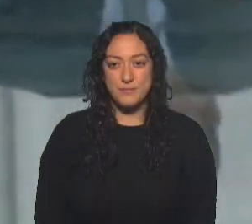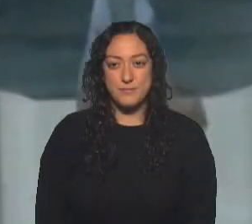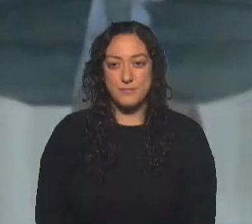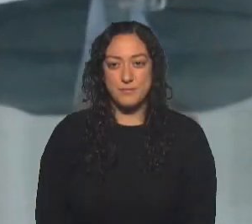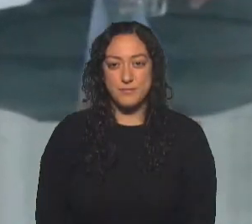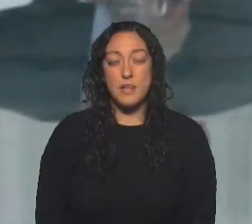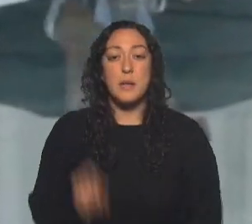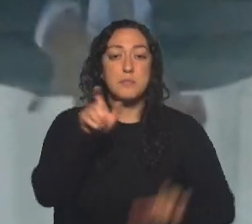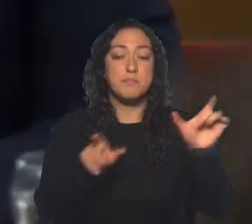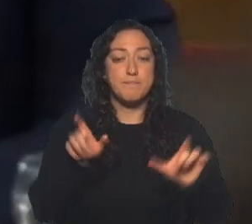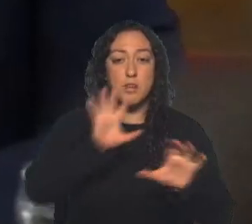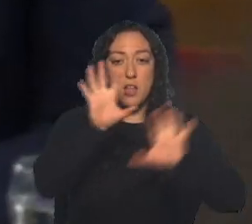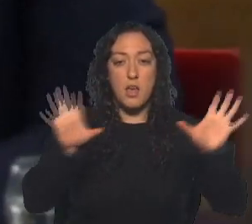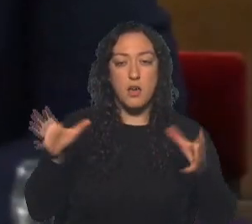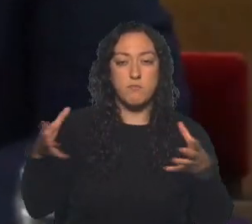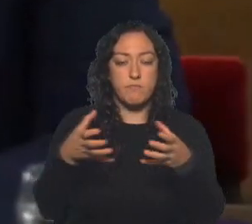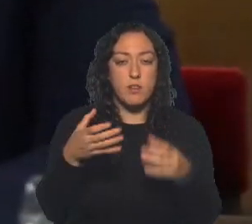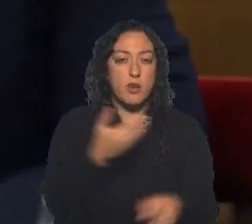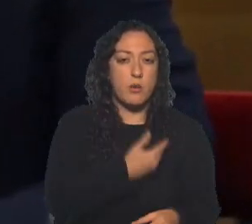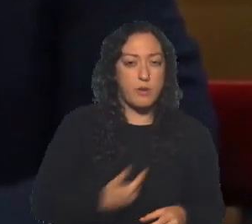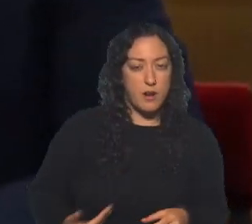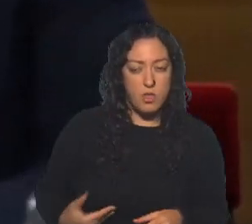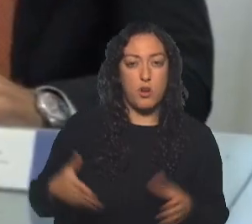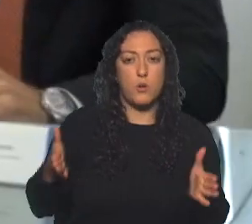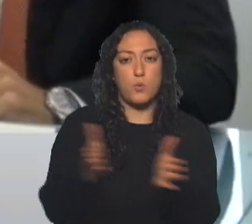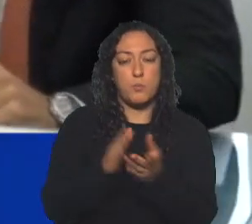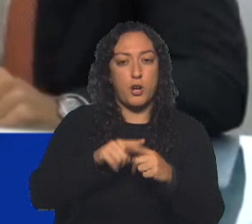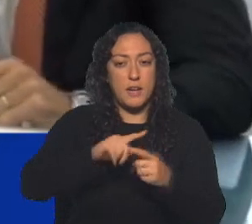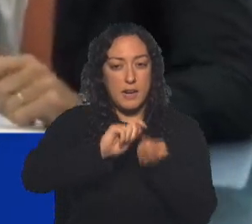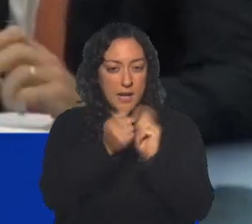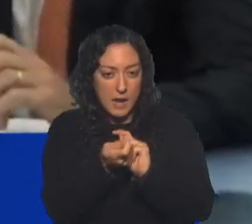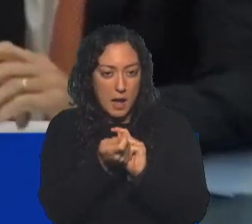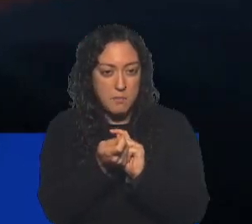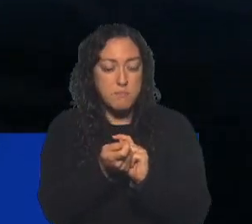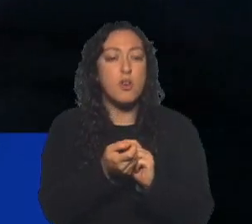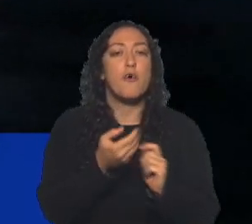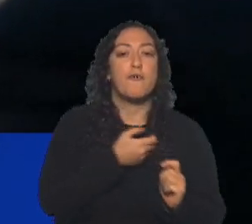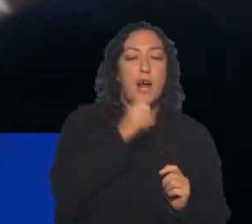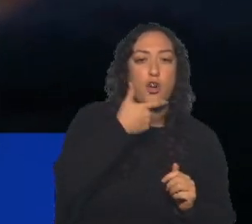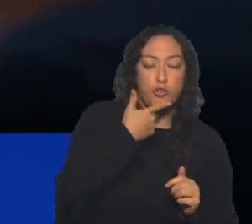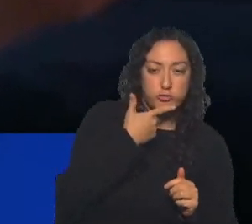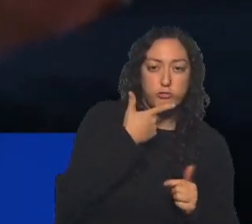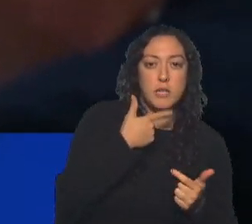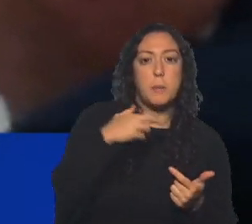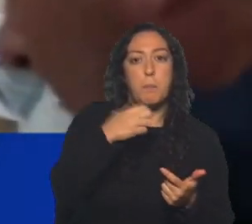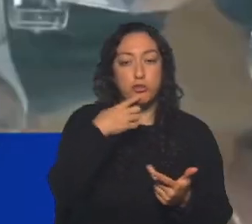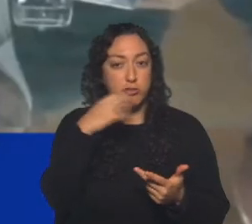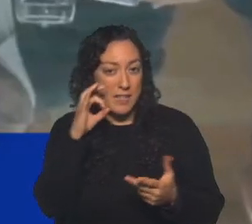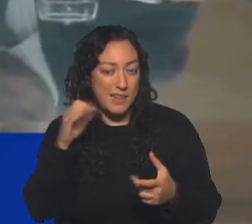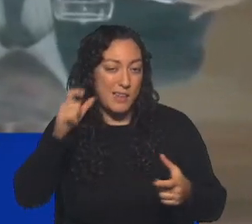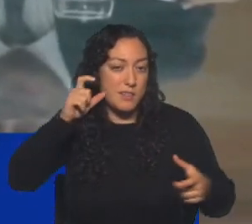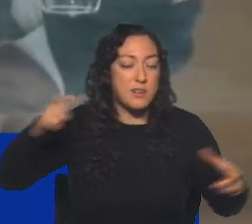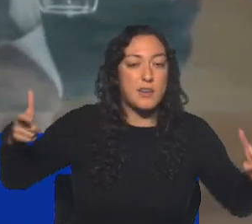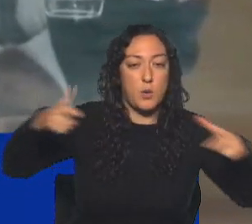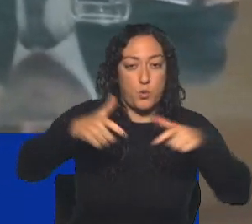Los gobernadores de Juntos por el Cambio se reunieron este jueves en Casa Rosada con el ministro del Interior Guillermo Francos y el jefe de gabinete Nicolás Posse. Entre los temas